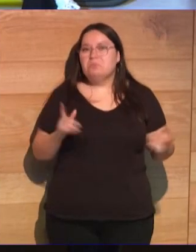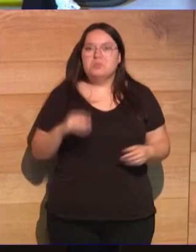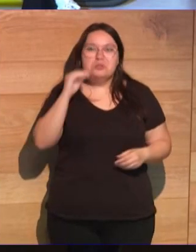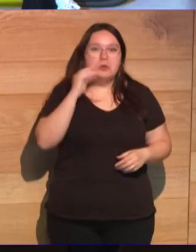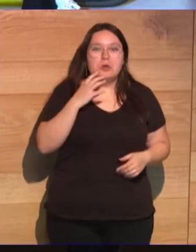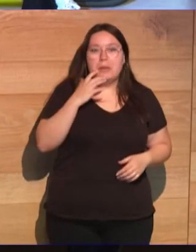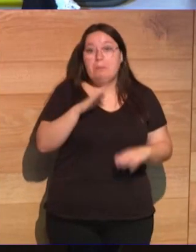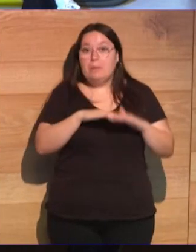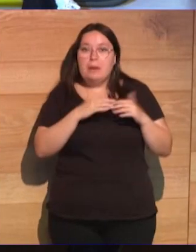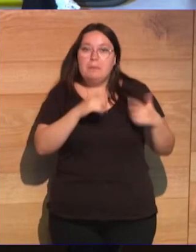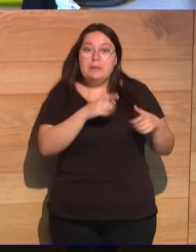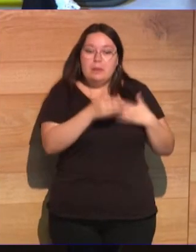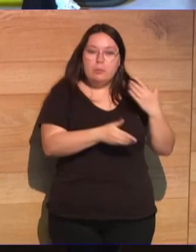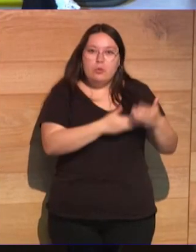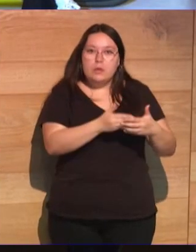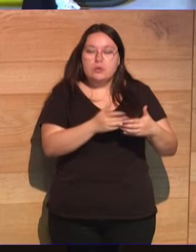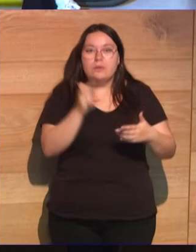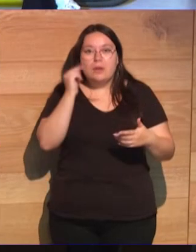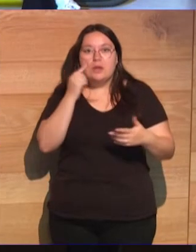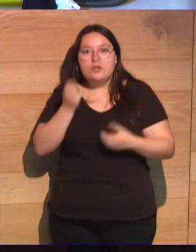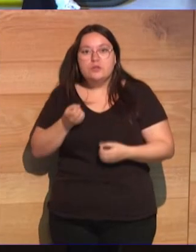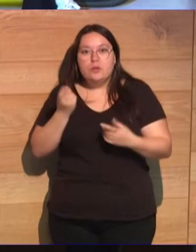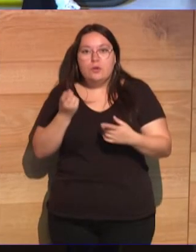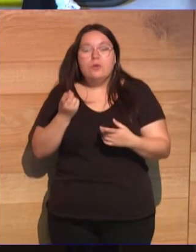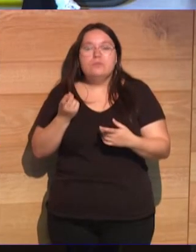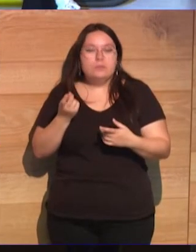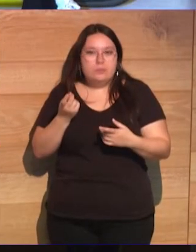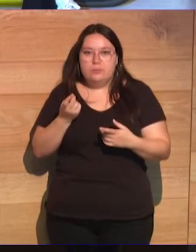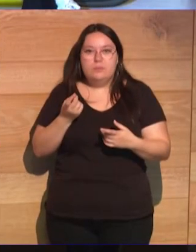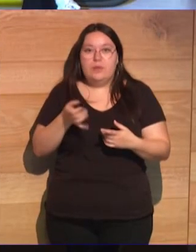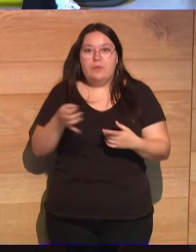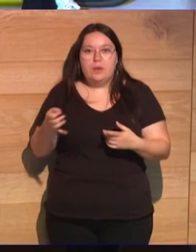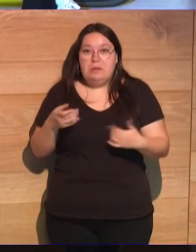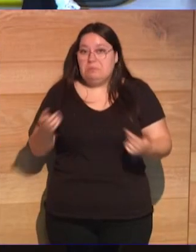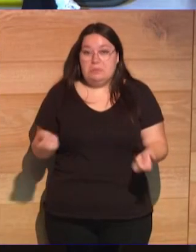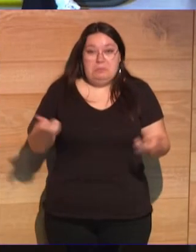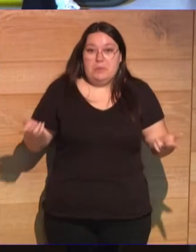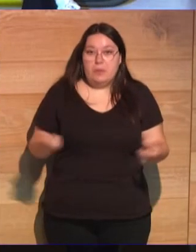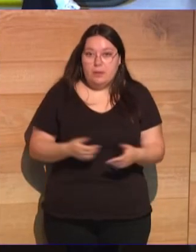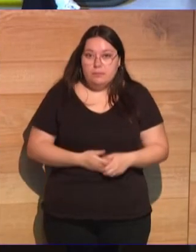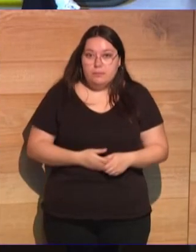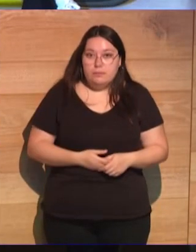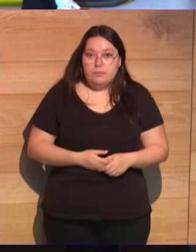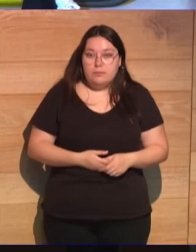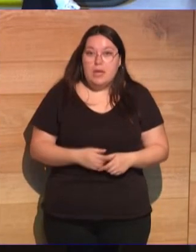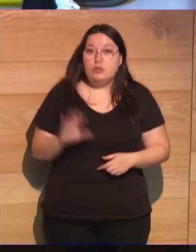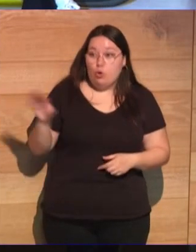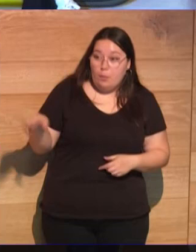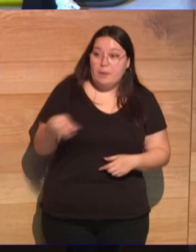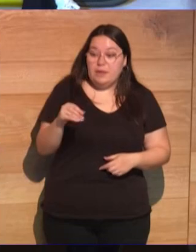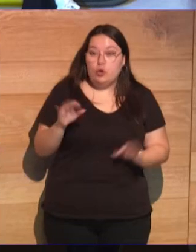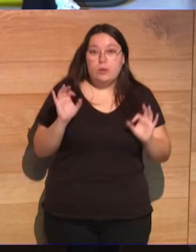si para parte del proceso del diagnóstico diferencial es eficaz, ¿qué más da? ¿No? Es